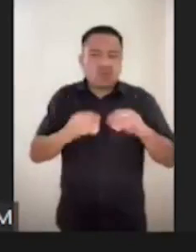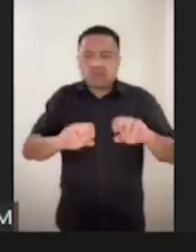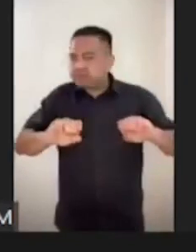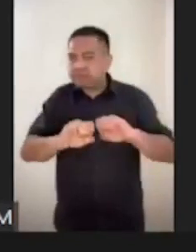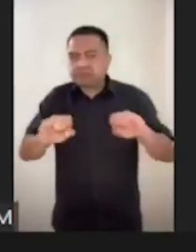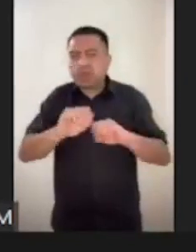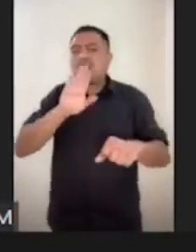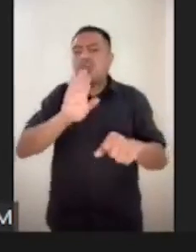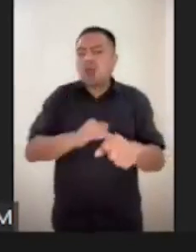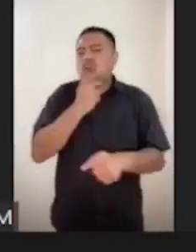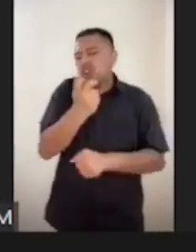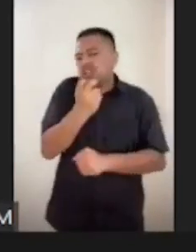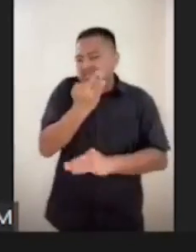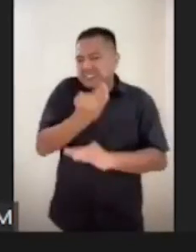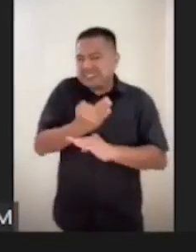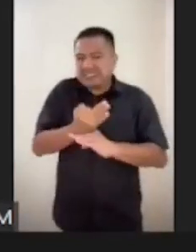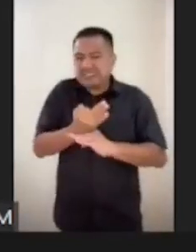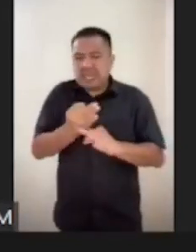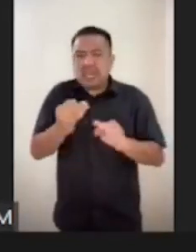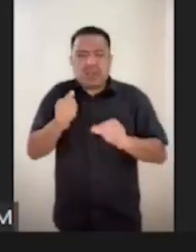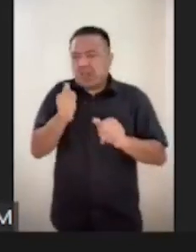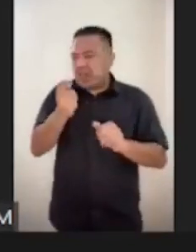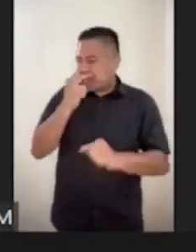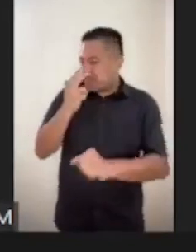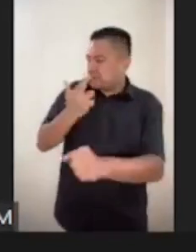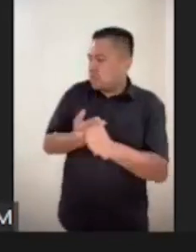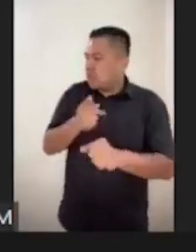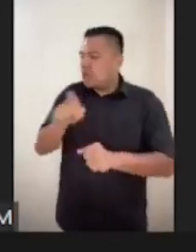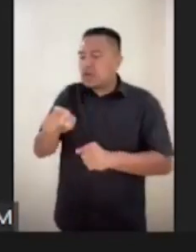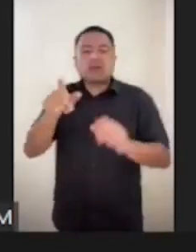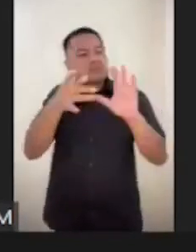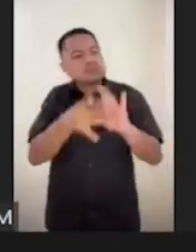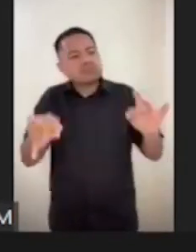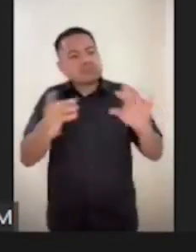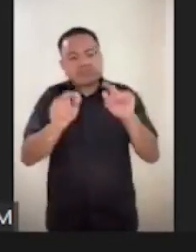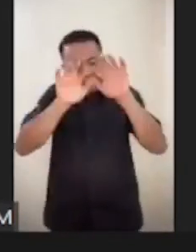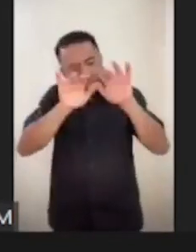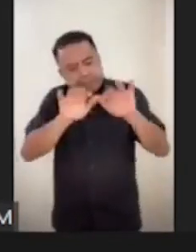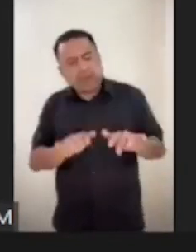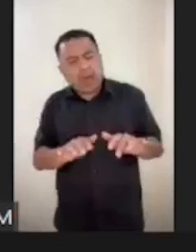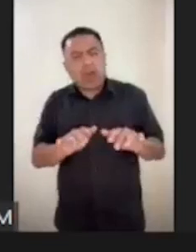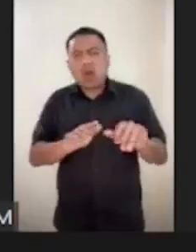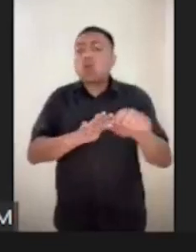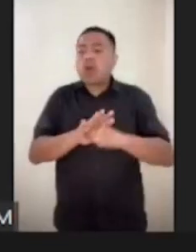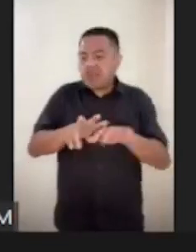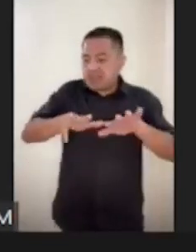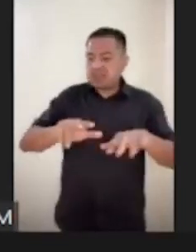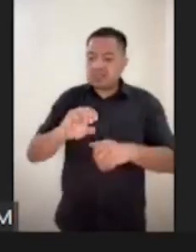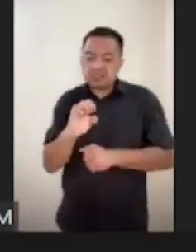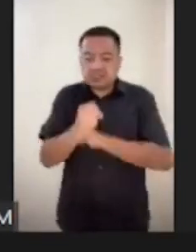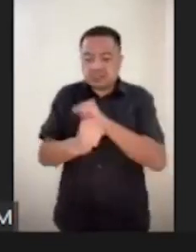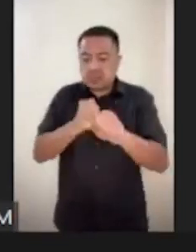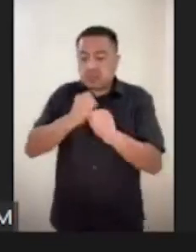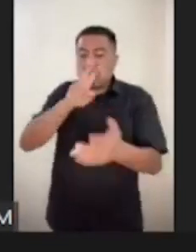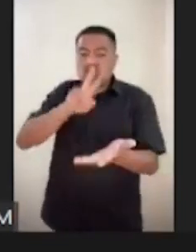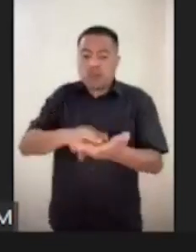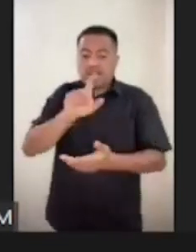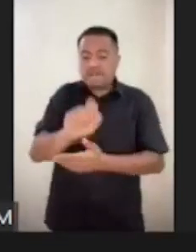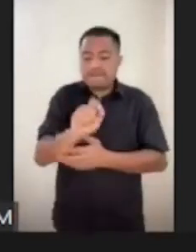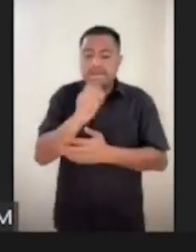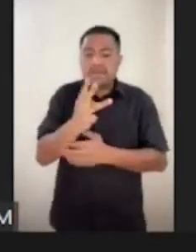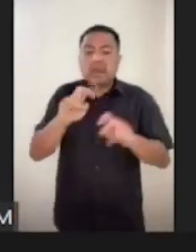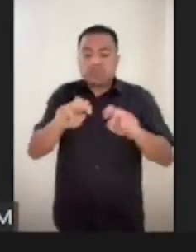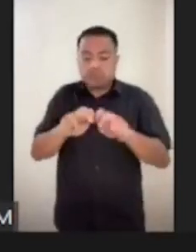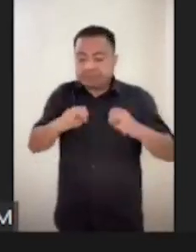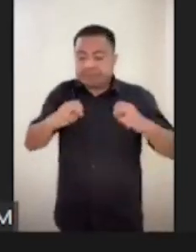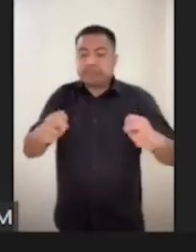se corrobora con el dicho de los propios actores al señalar en su escrito de demanda que el 18 de enero de 2023 se convocó a sesión de cabildo